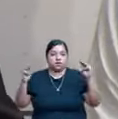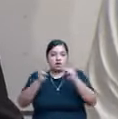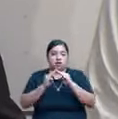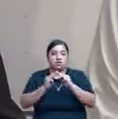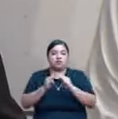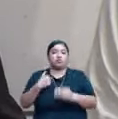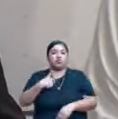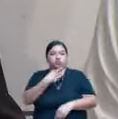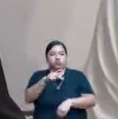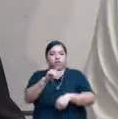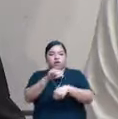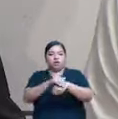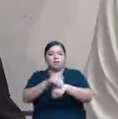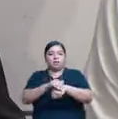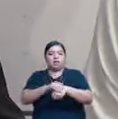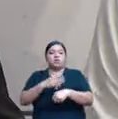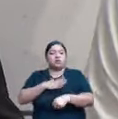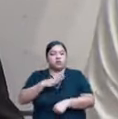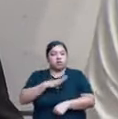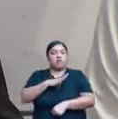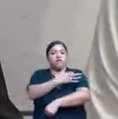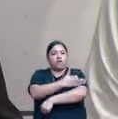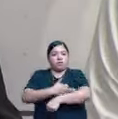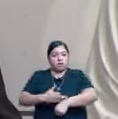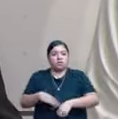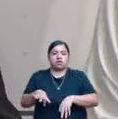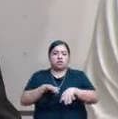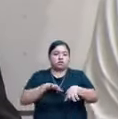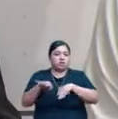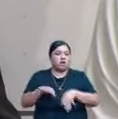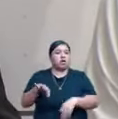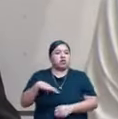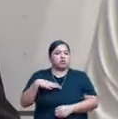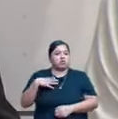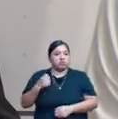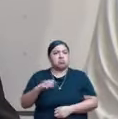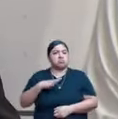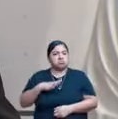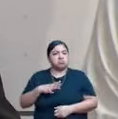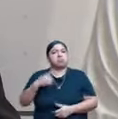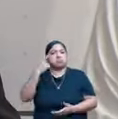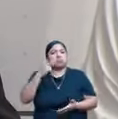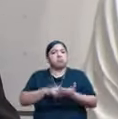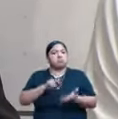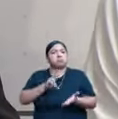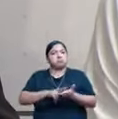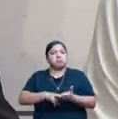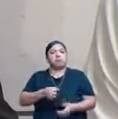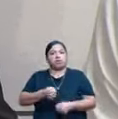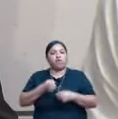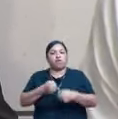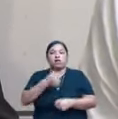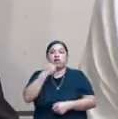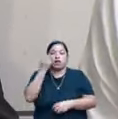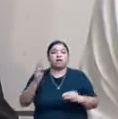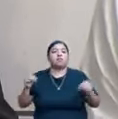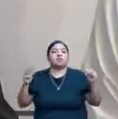Guzmán, hombre de familia, persona de trabajo, con valores y convicciones firmes, que quiere que Mixquiahuala le vaya